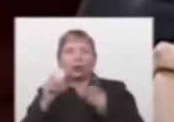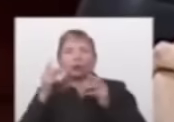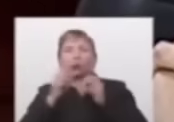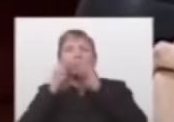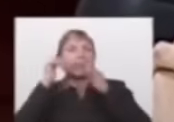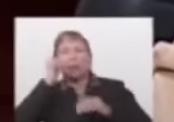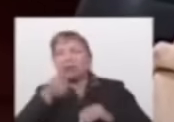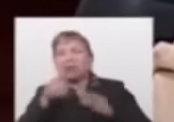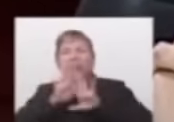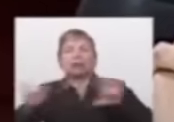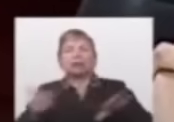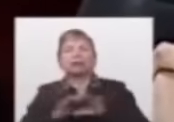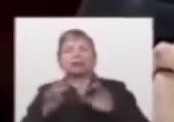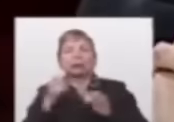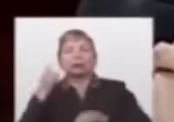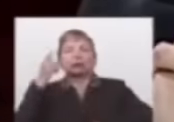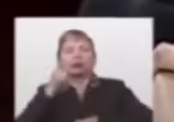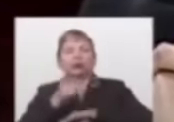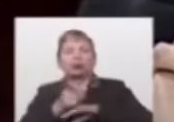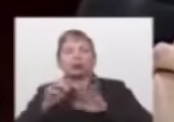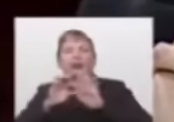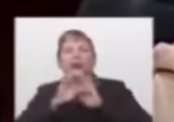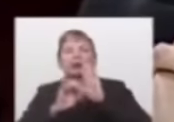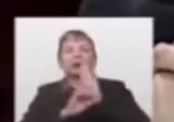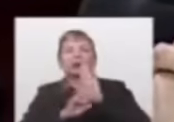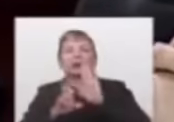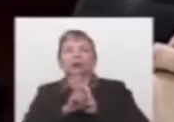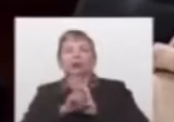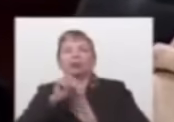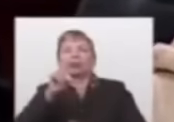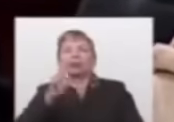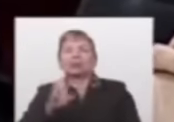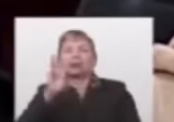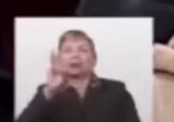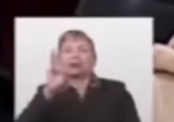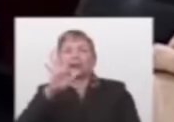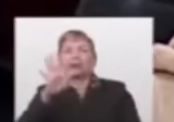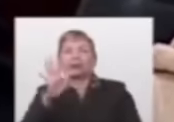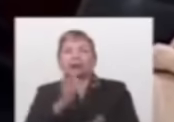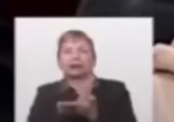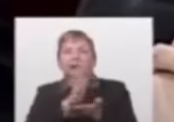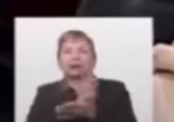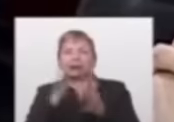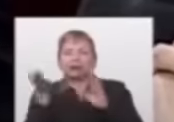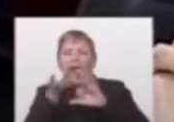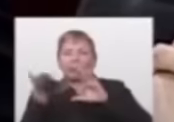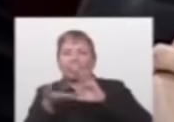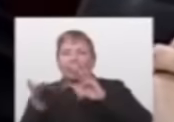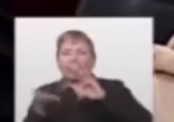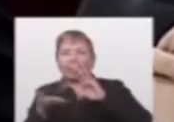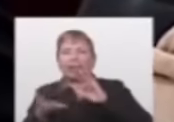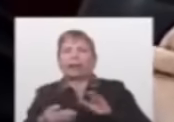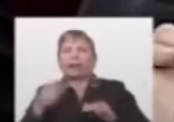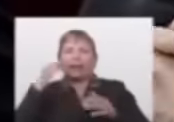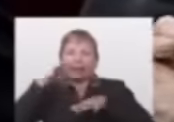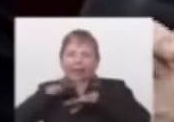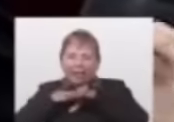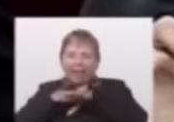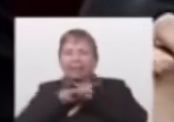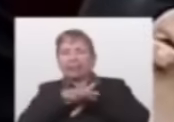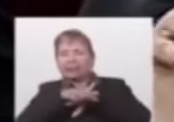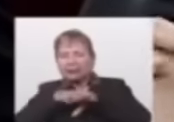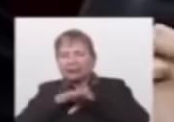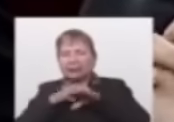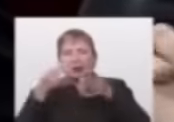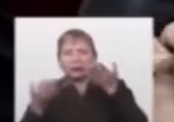para otro. Es una denuncia constitucional que tiene 165 páginas. Hay que analizar elemento